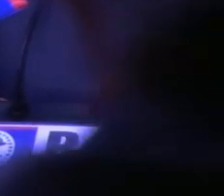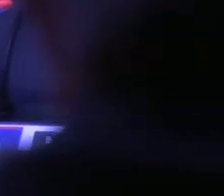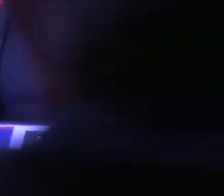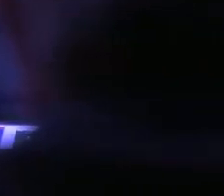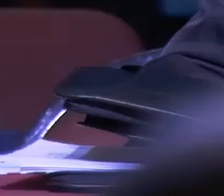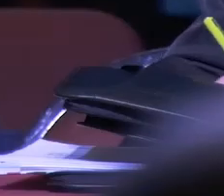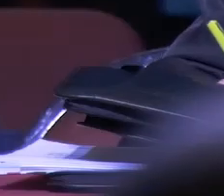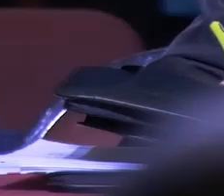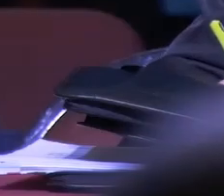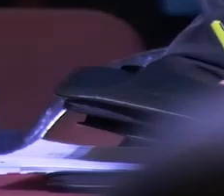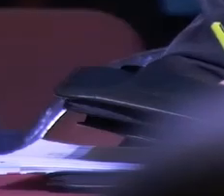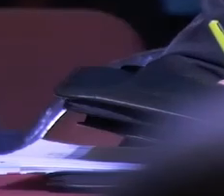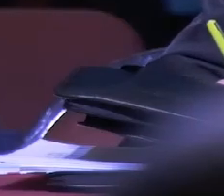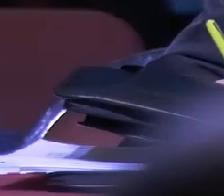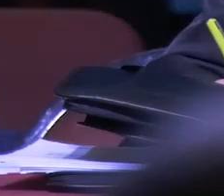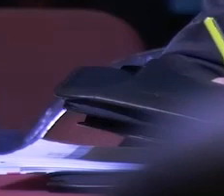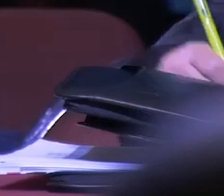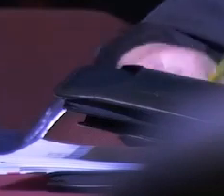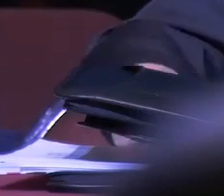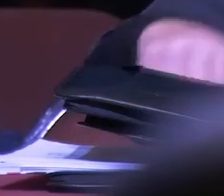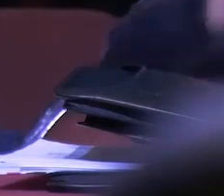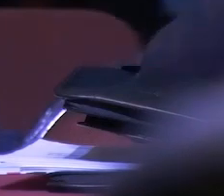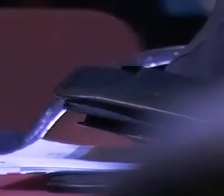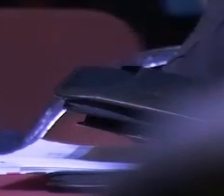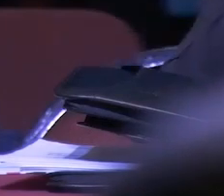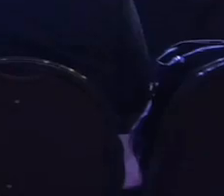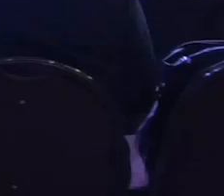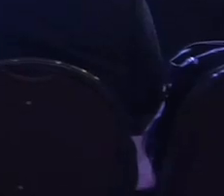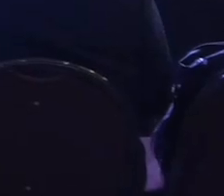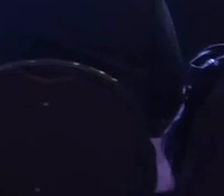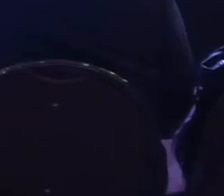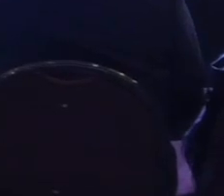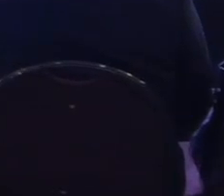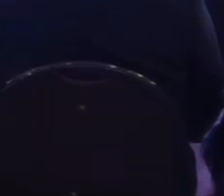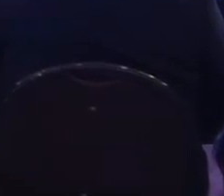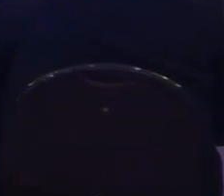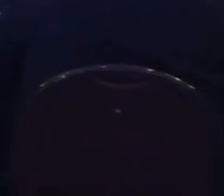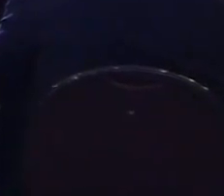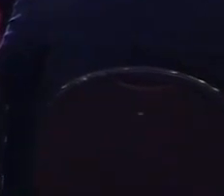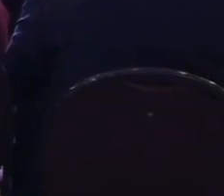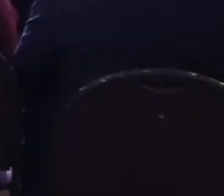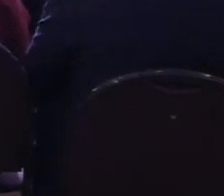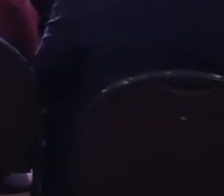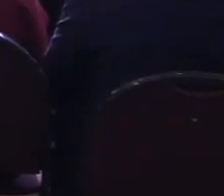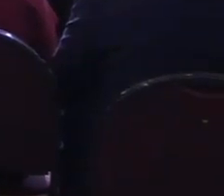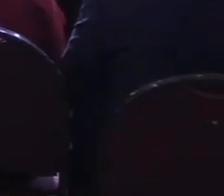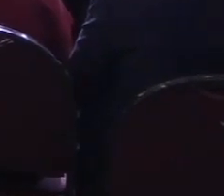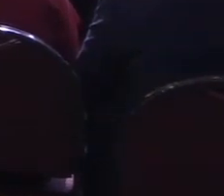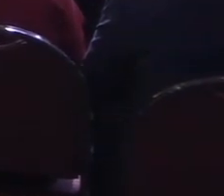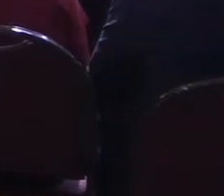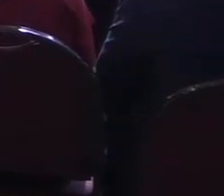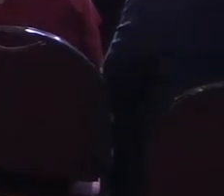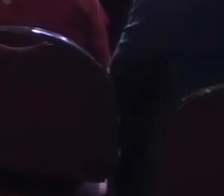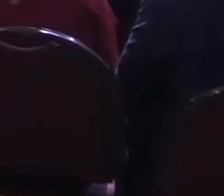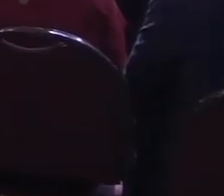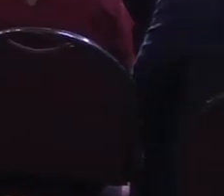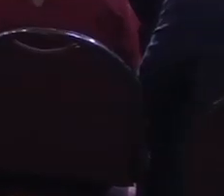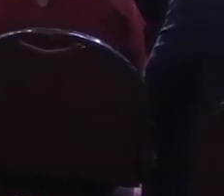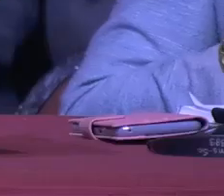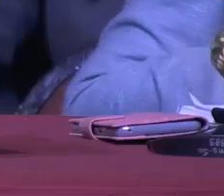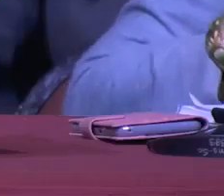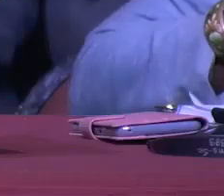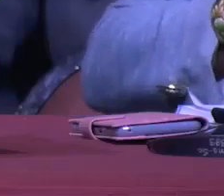de Buenos Aires el año anterior, elaborada por representantes de los Ministerios de Educación, agencias de Naciones Unidas,